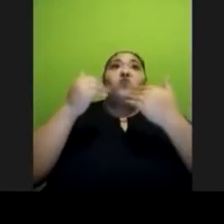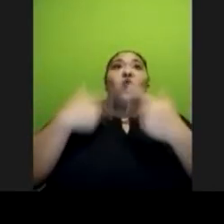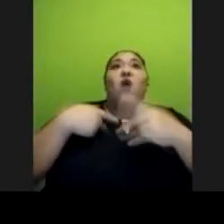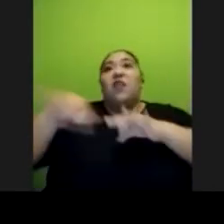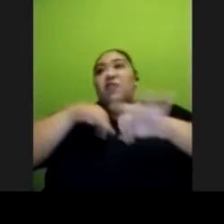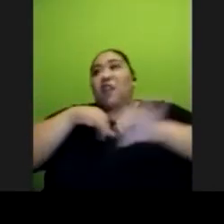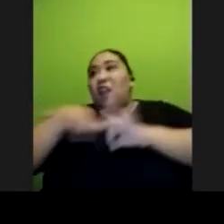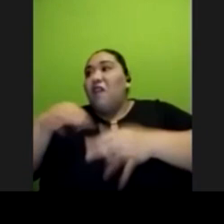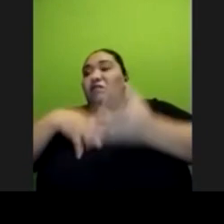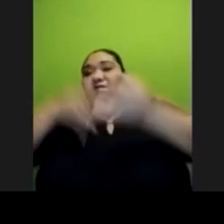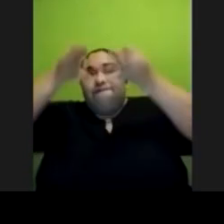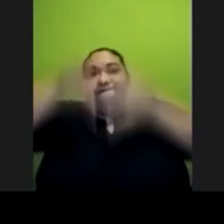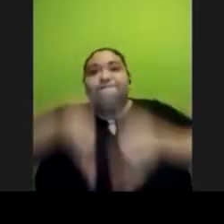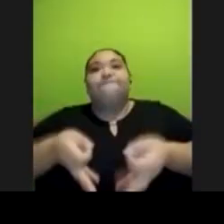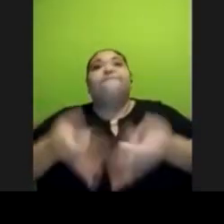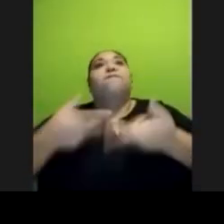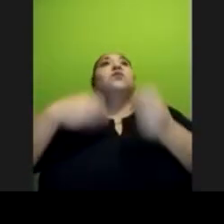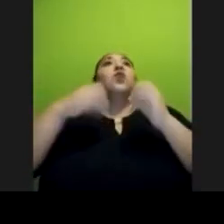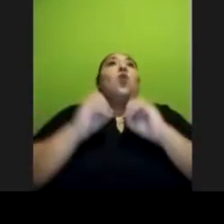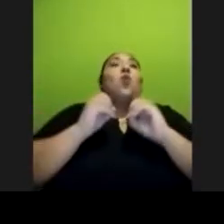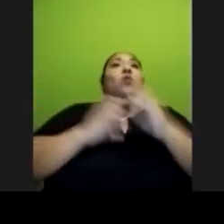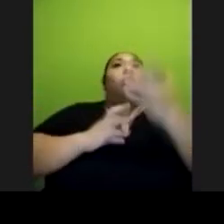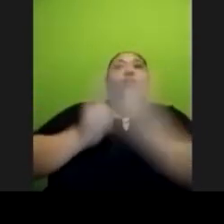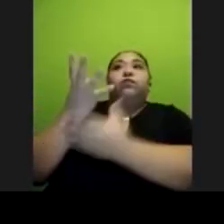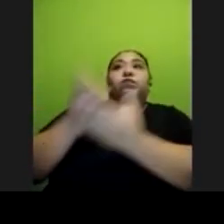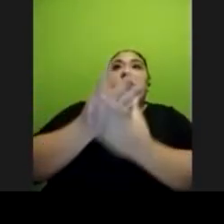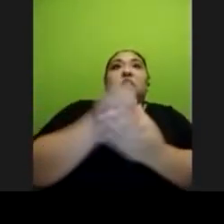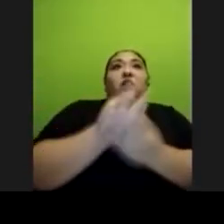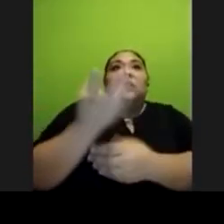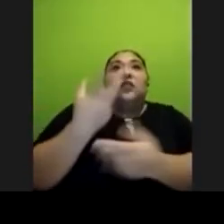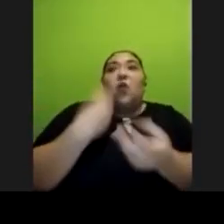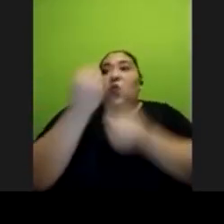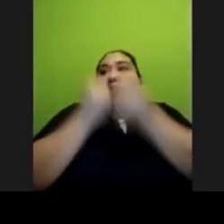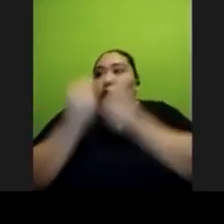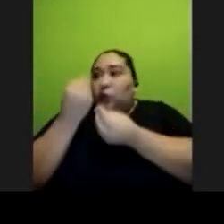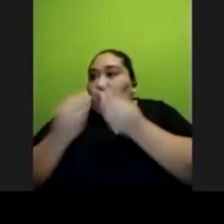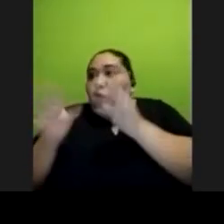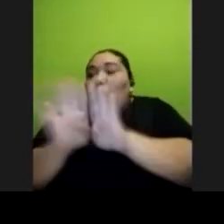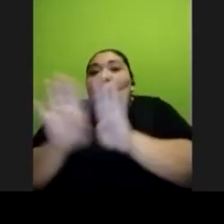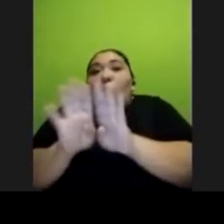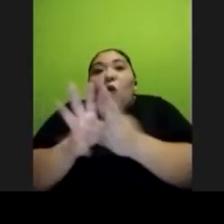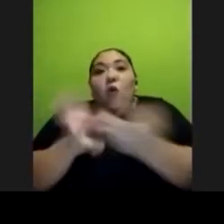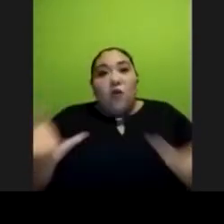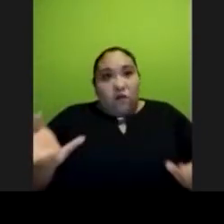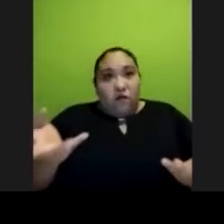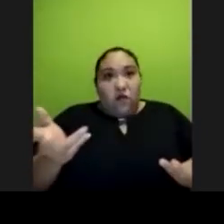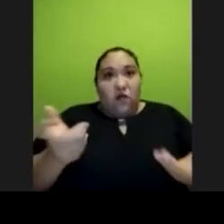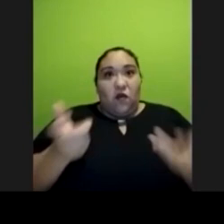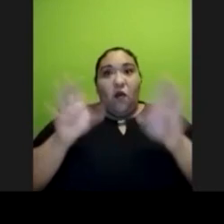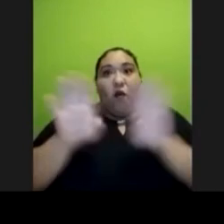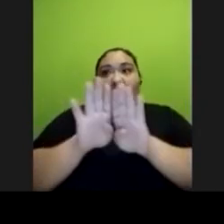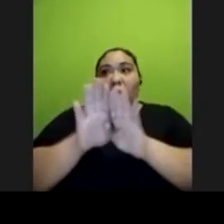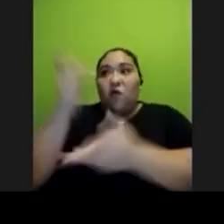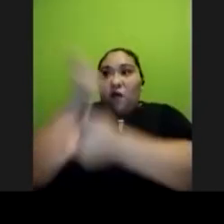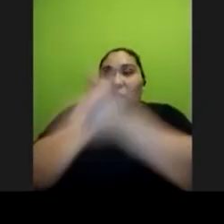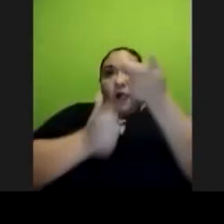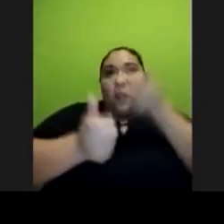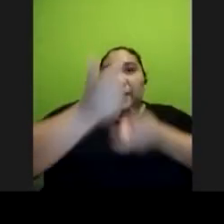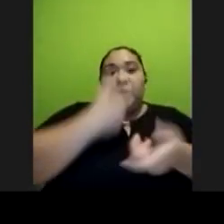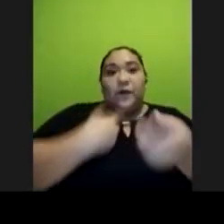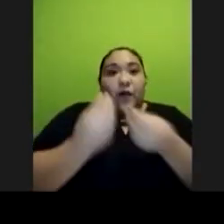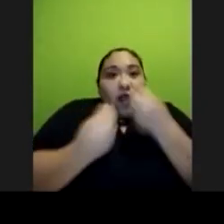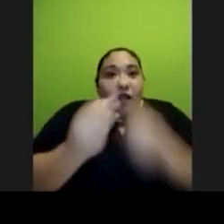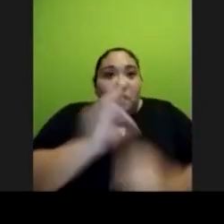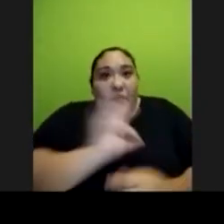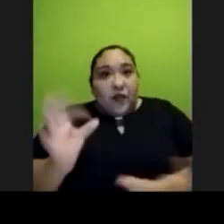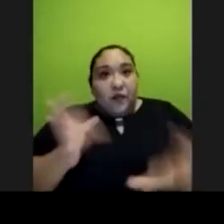salir todos los días a conseguir que comer porque o el sueldo para poder comer porque no tienen un empleo